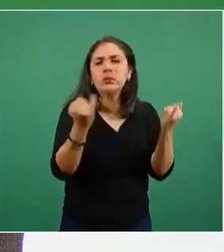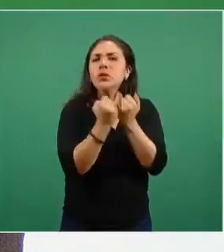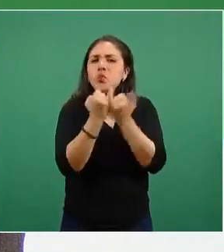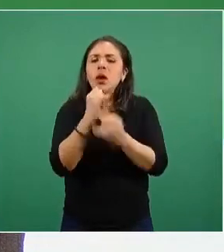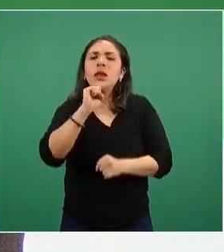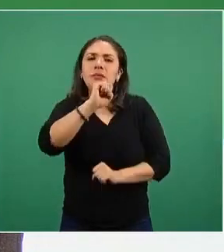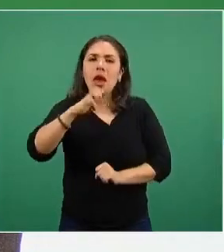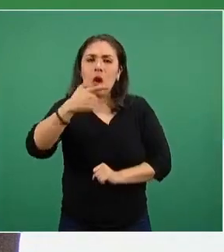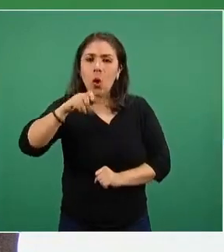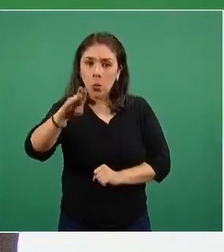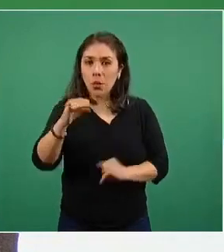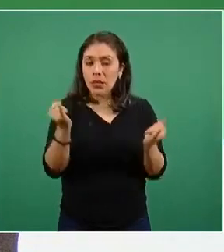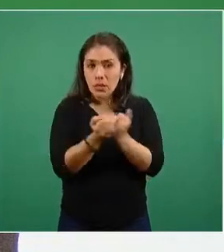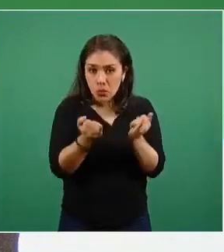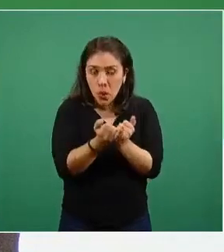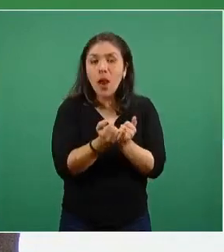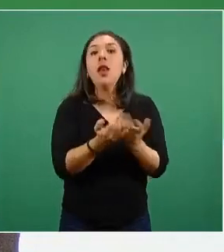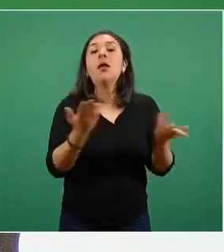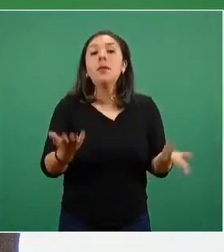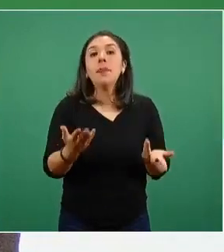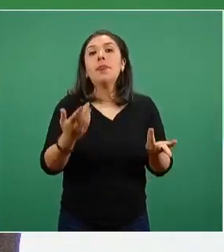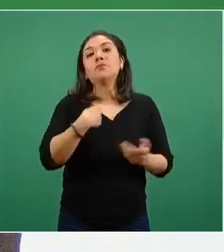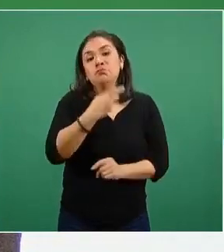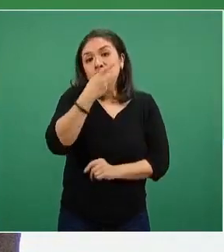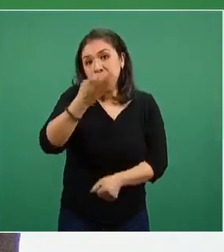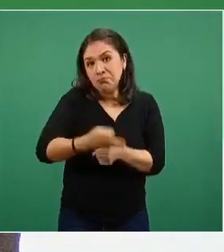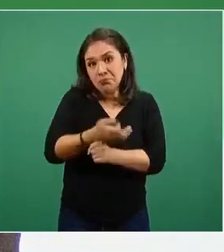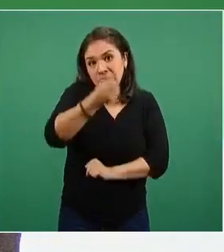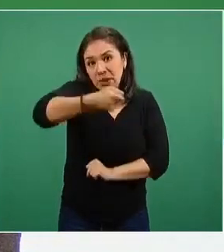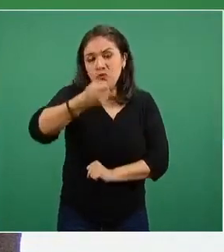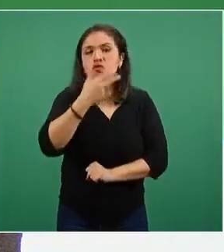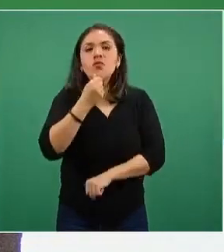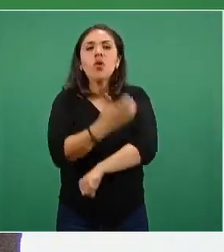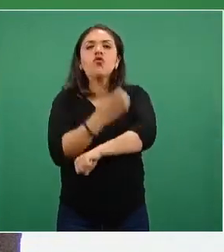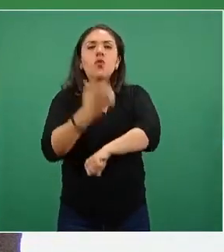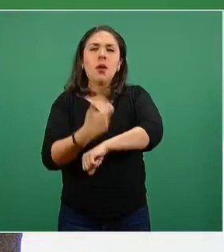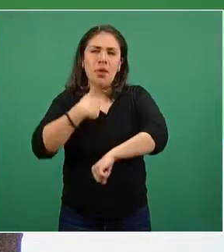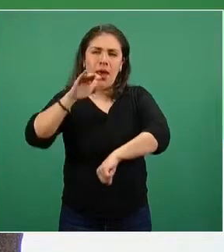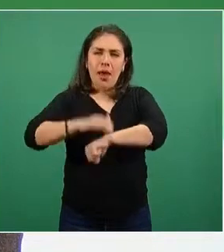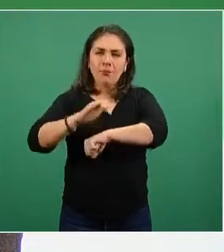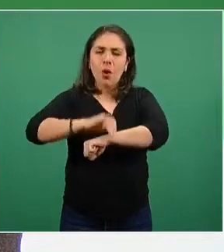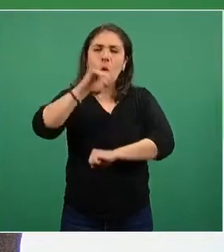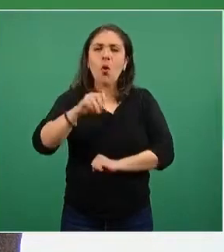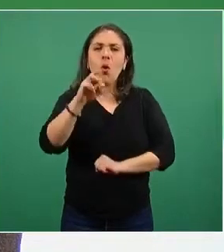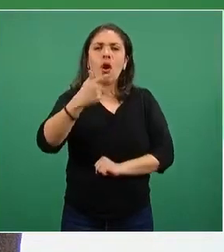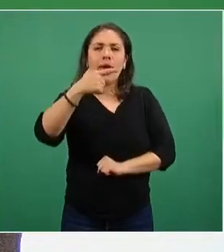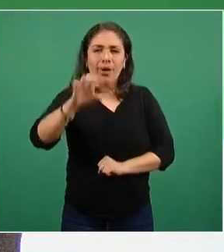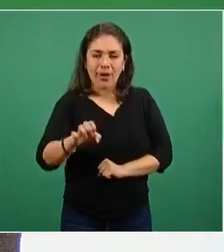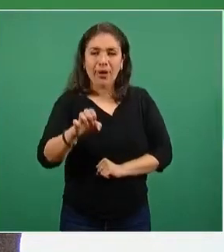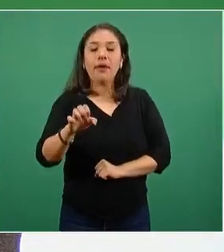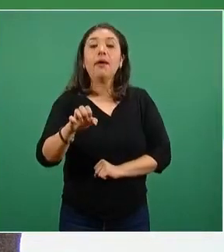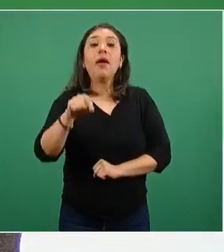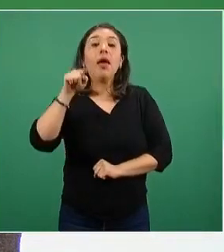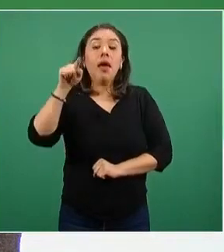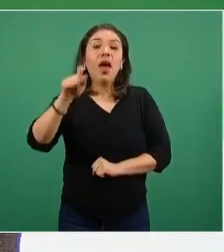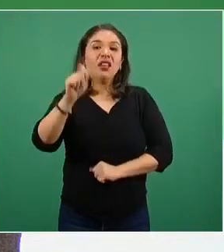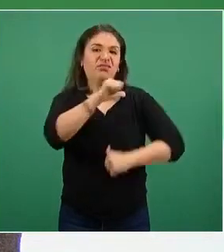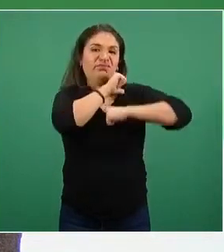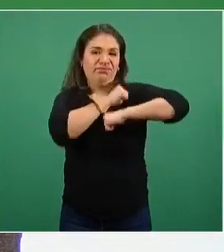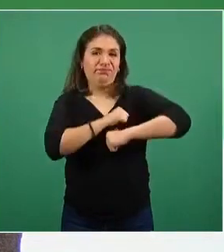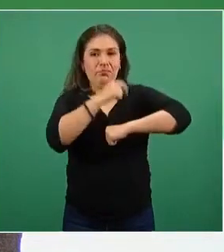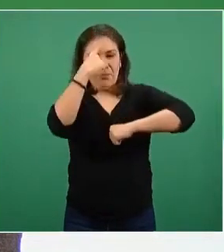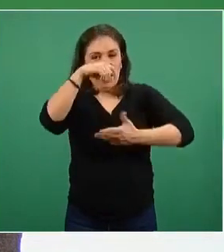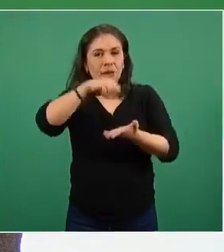Secretaría de Gobernación. Le mandamos un saludo a nuestro compañero y amigo Jorge Whitley, titular